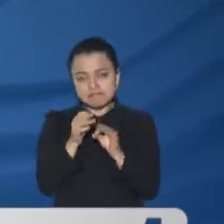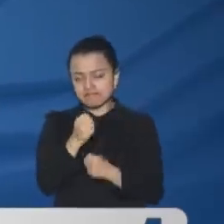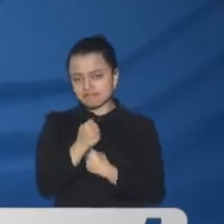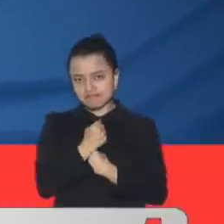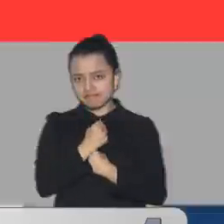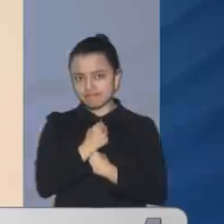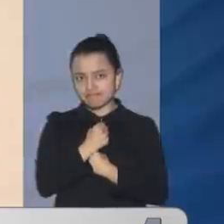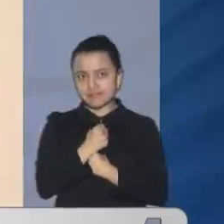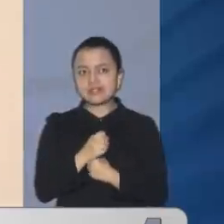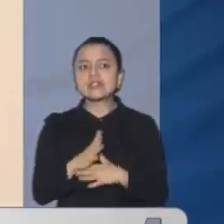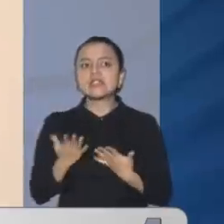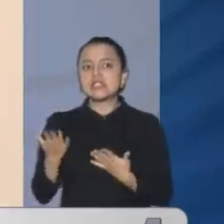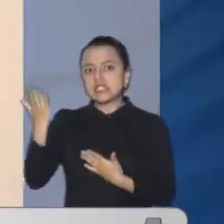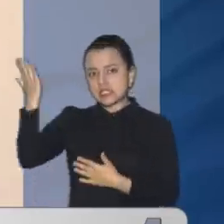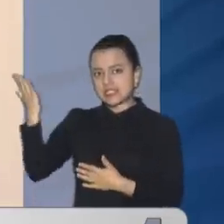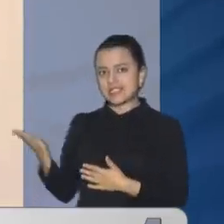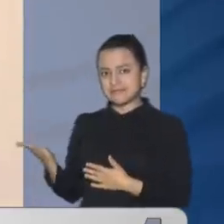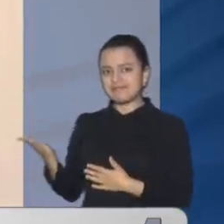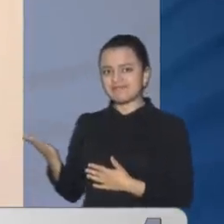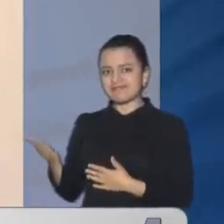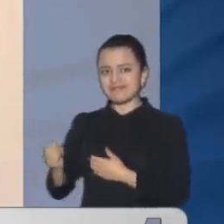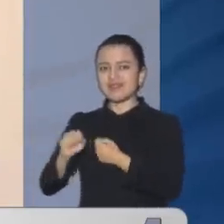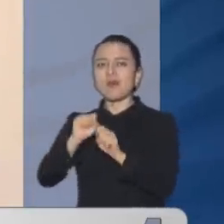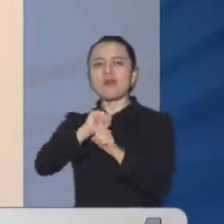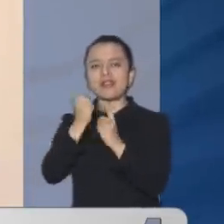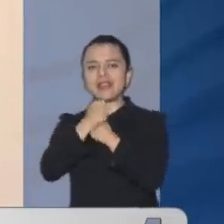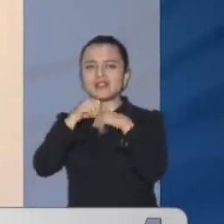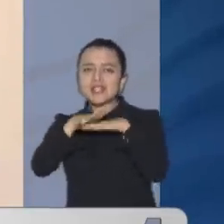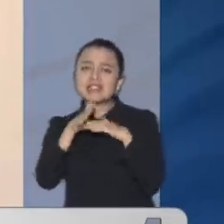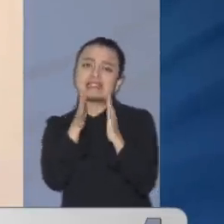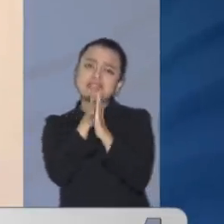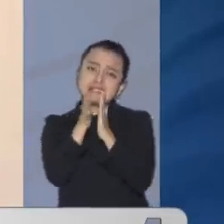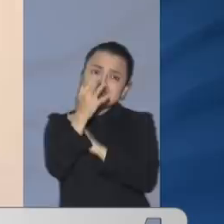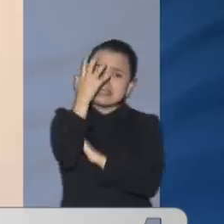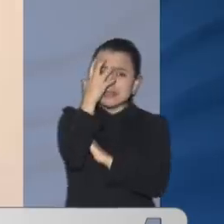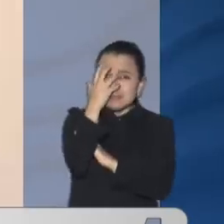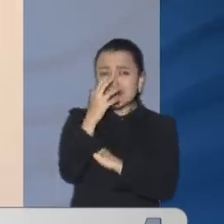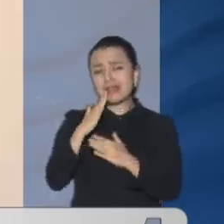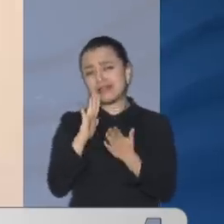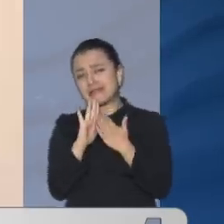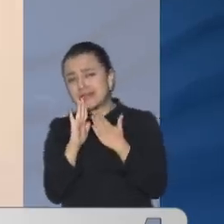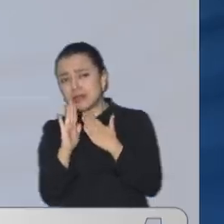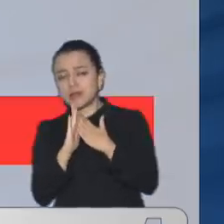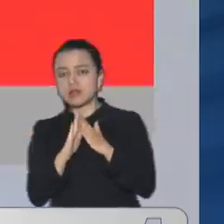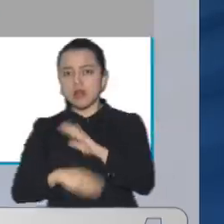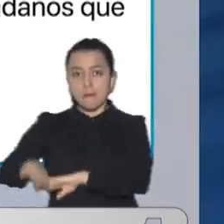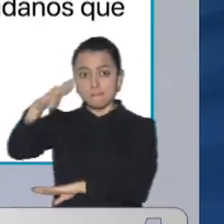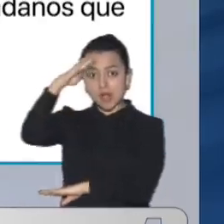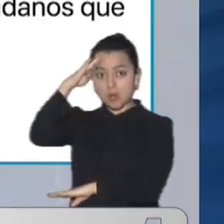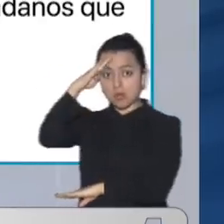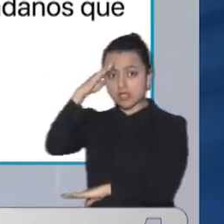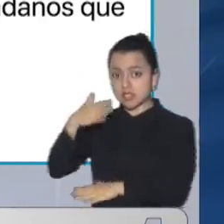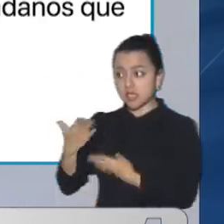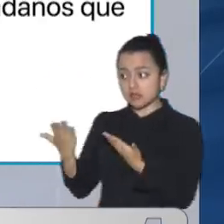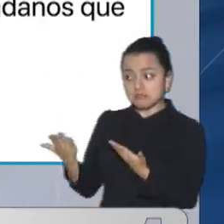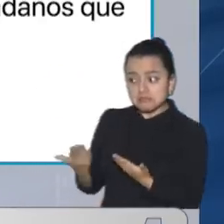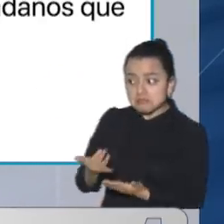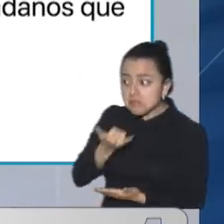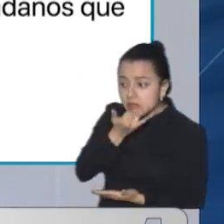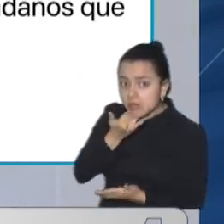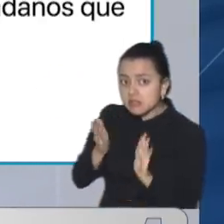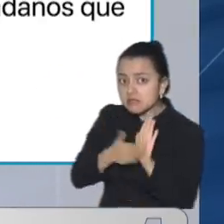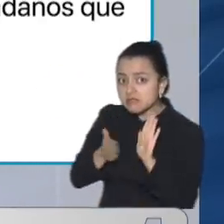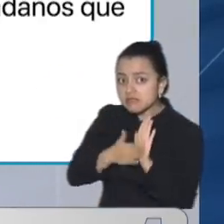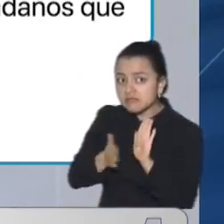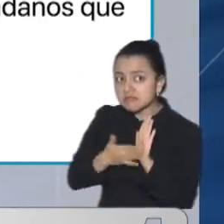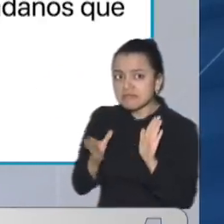han reconocido su falta y excusado. Tampoco se ha pronunciado la policía encargada de velar por el cumplimiento del toque de queda y la ley